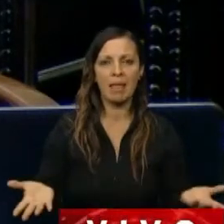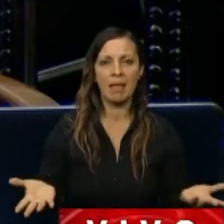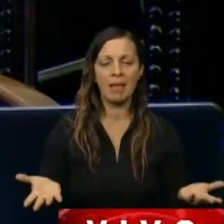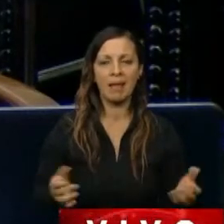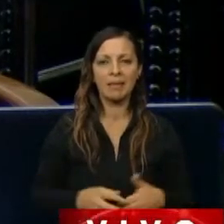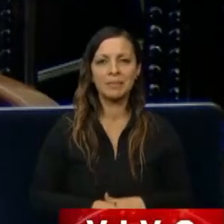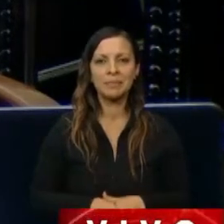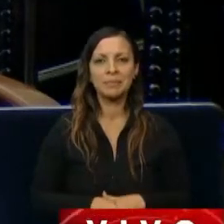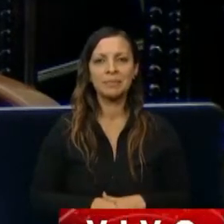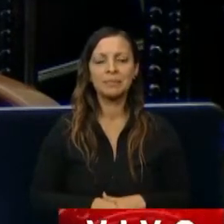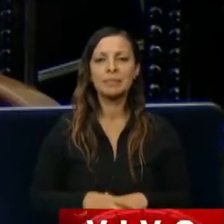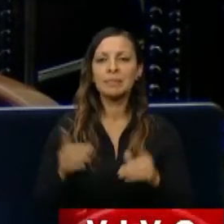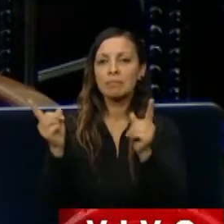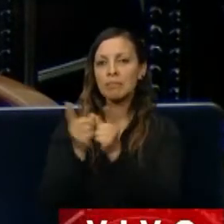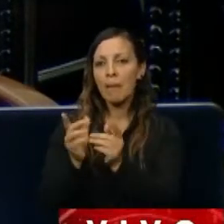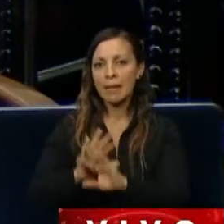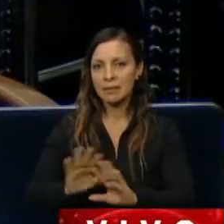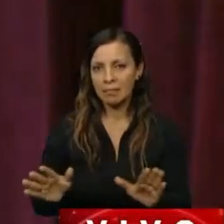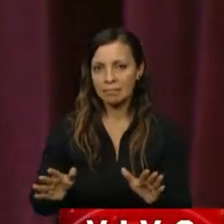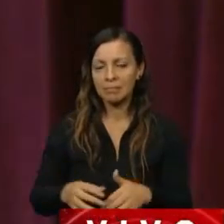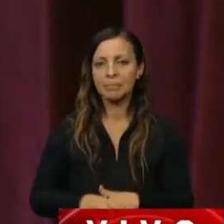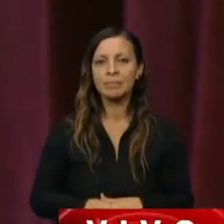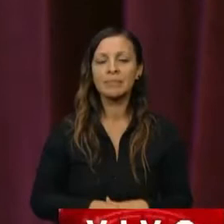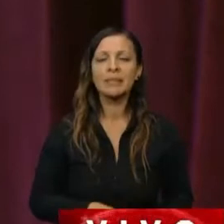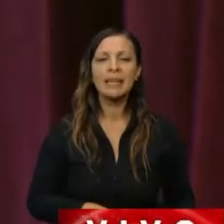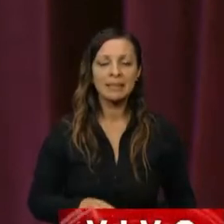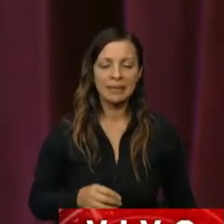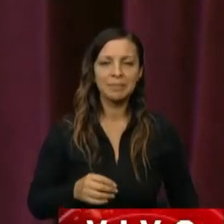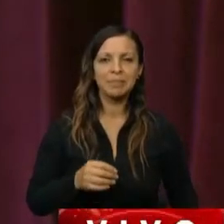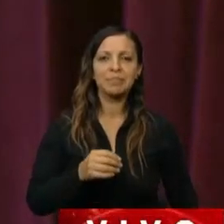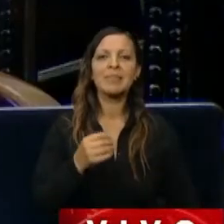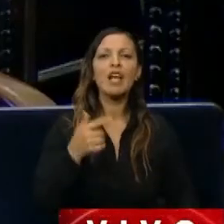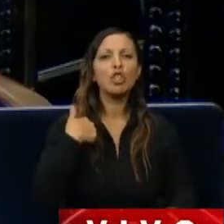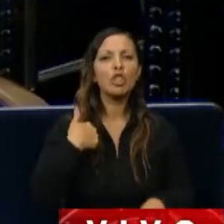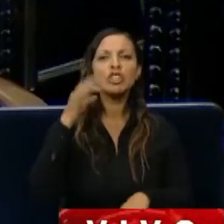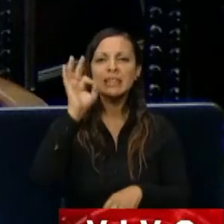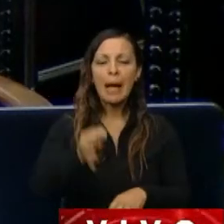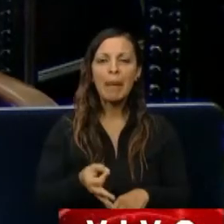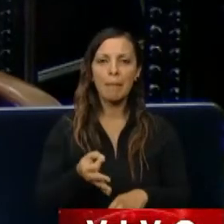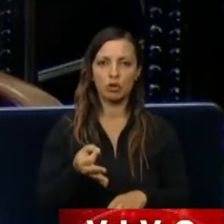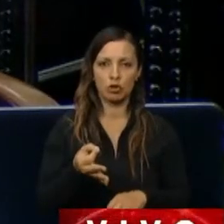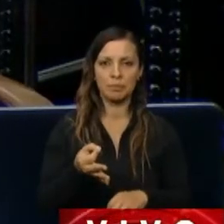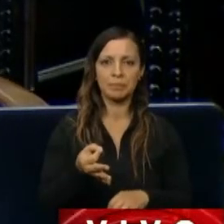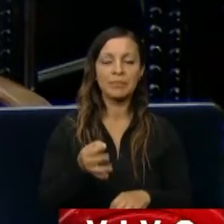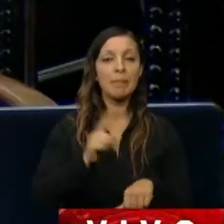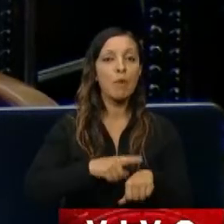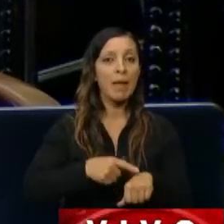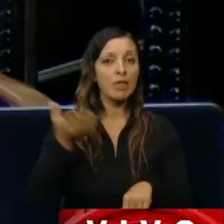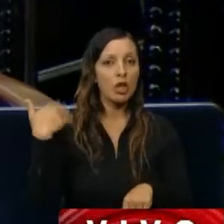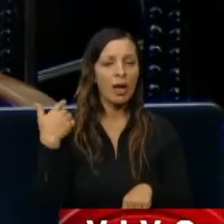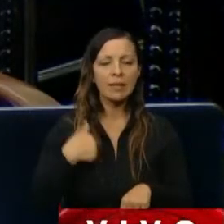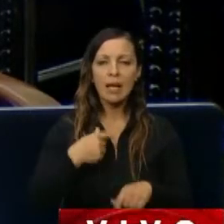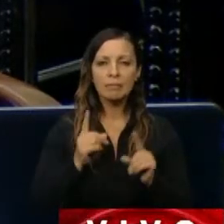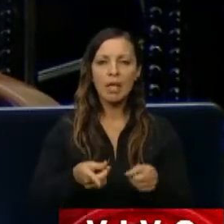el sistema. Redondee, diputado, por favor. Voy redondeando. Estábamos convencidos en aquel momento, y lo